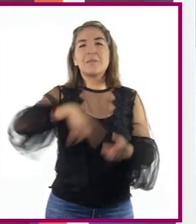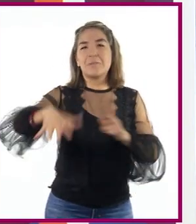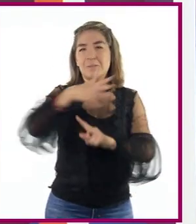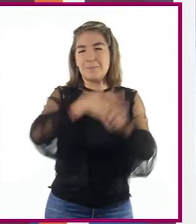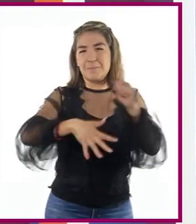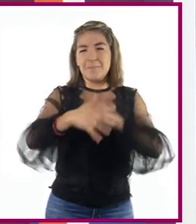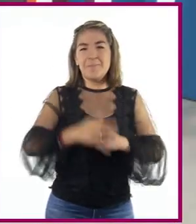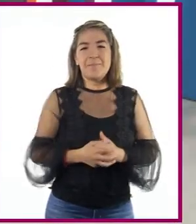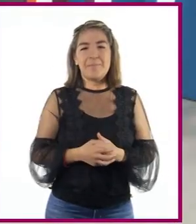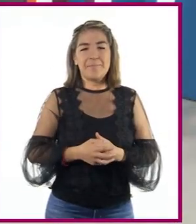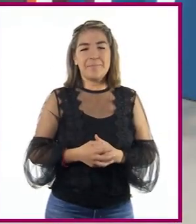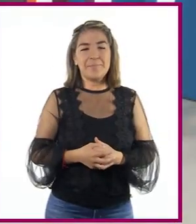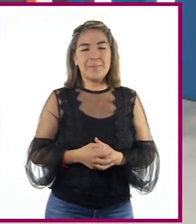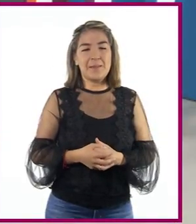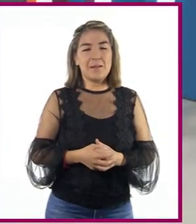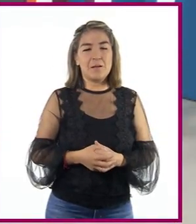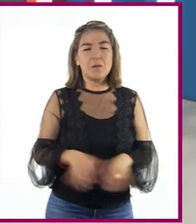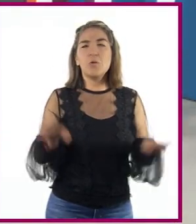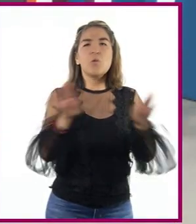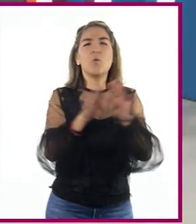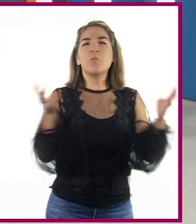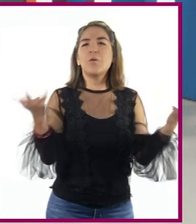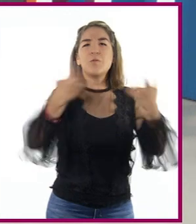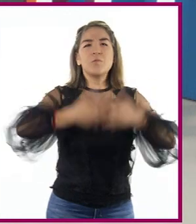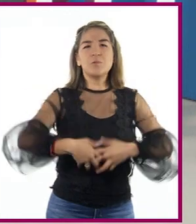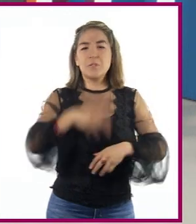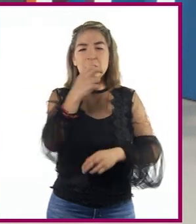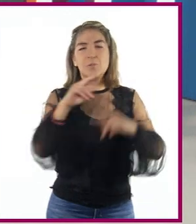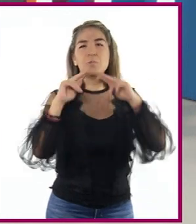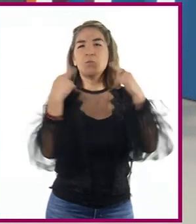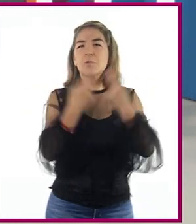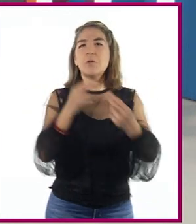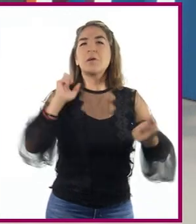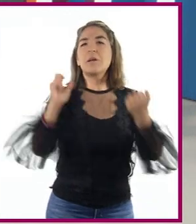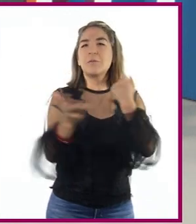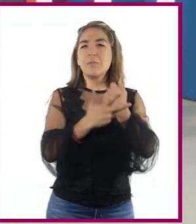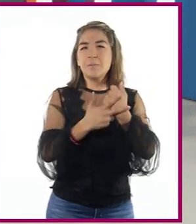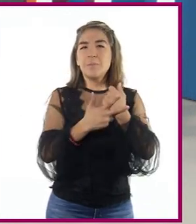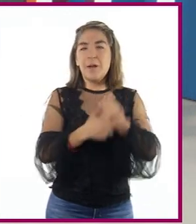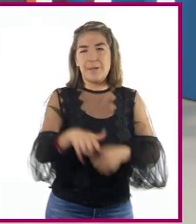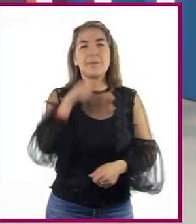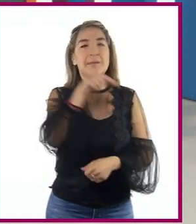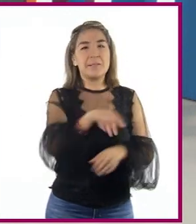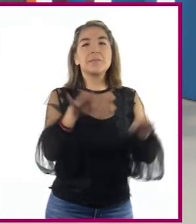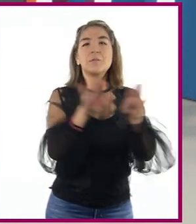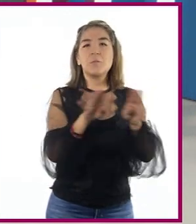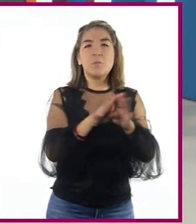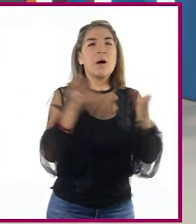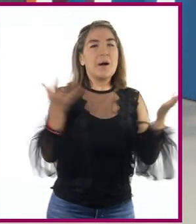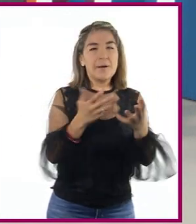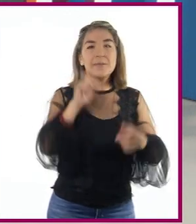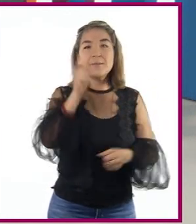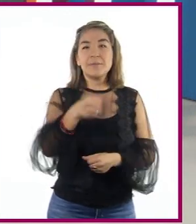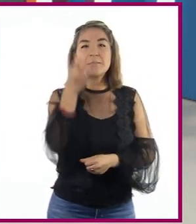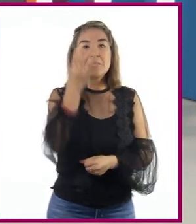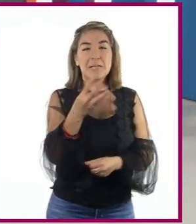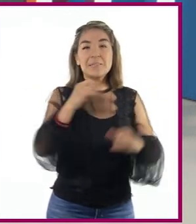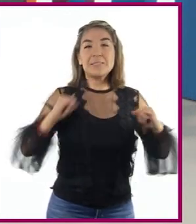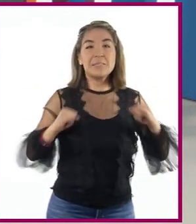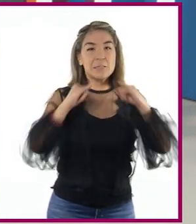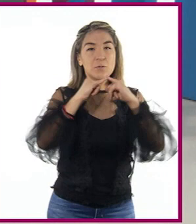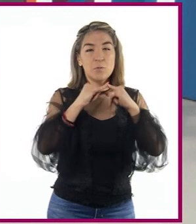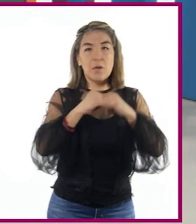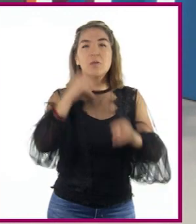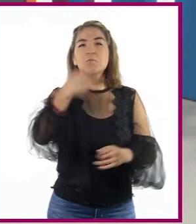continente. ¿Cómo funciona la Unión Europea? La Unión Europea cuenta con 3